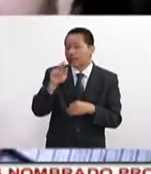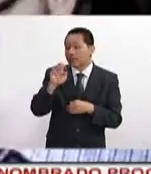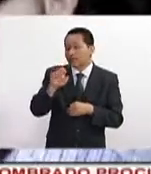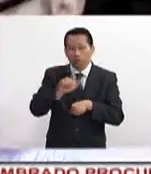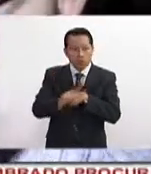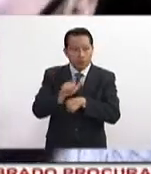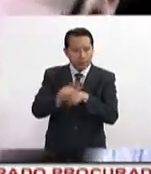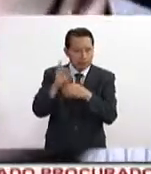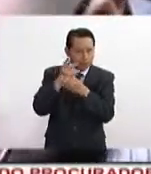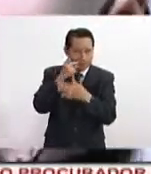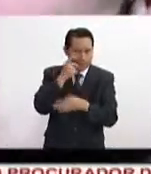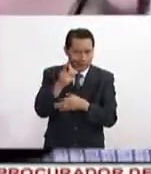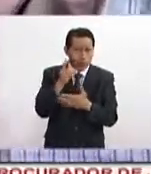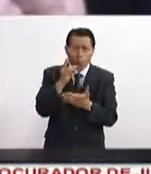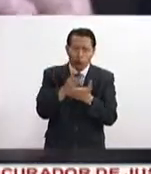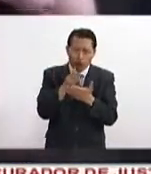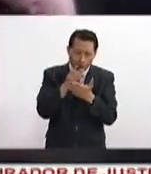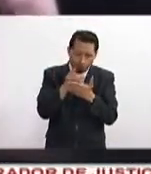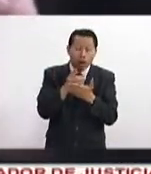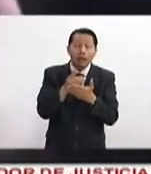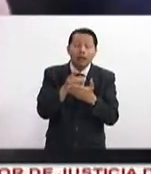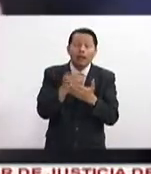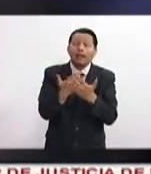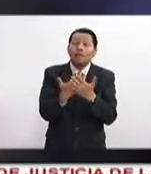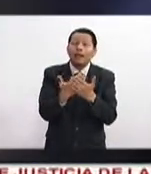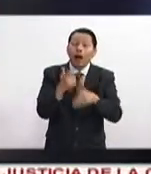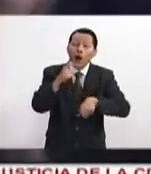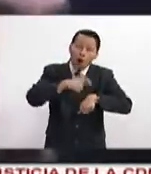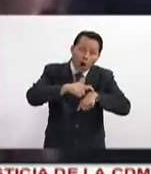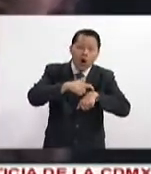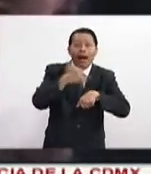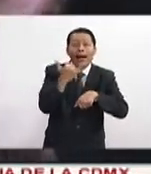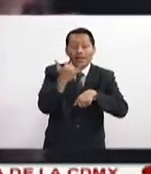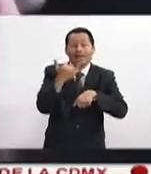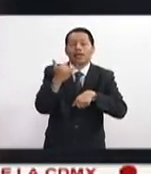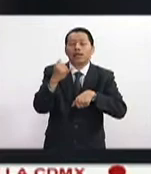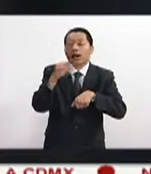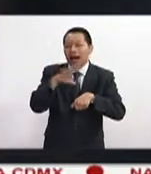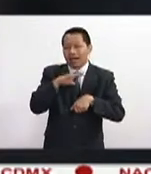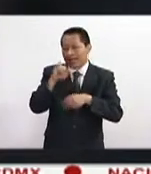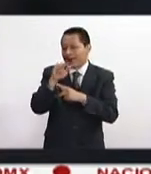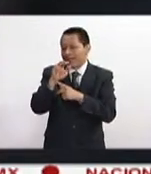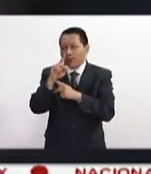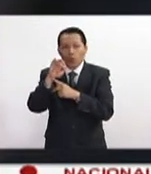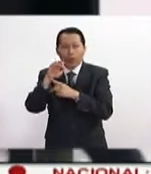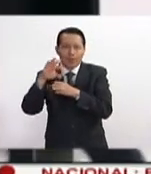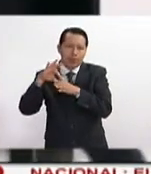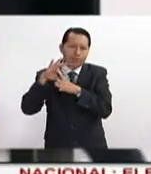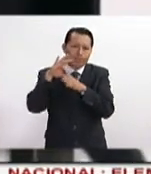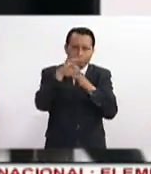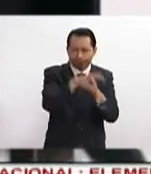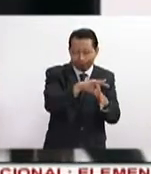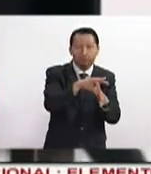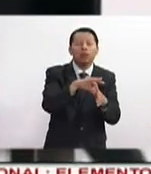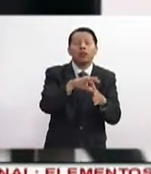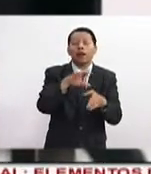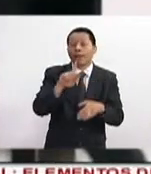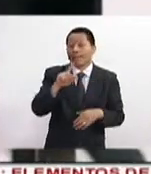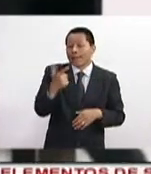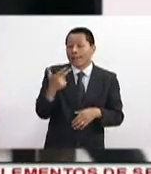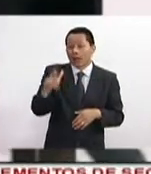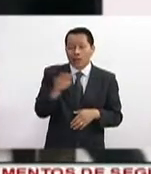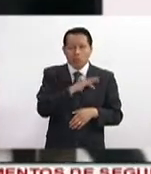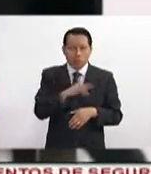que únicamente están pendientes de fijar la hora y el lugar de la entrega de Javier Duarte. Recordemos que la Procuraduría General de la República